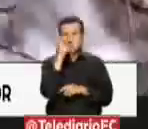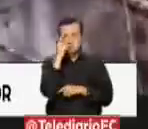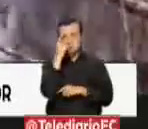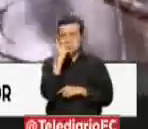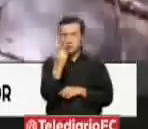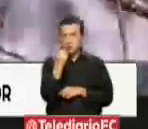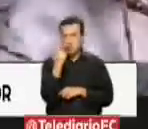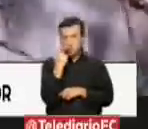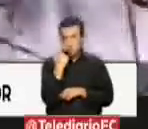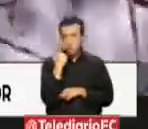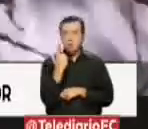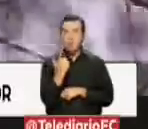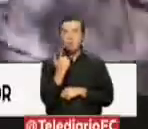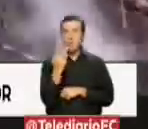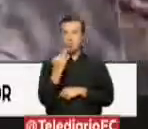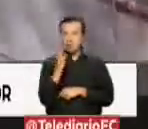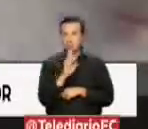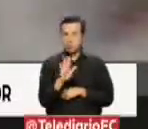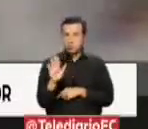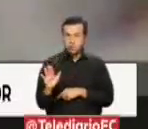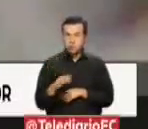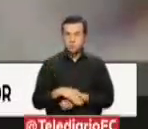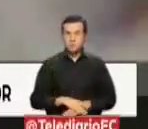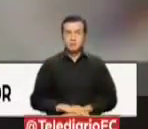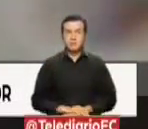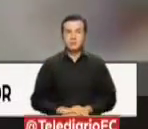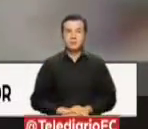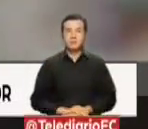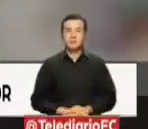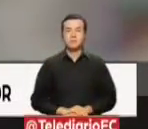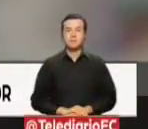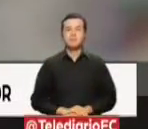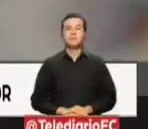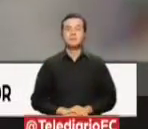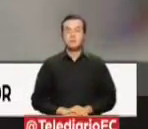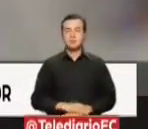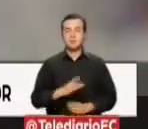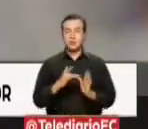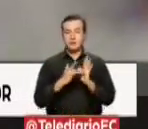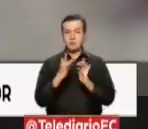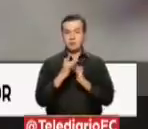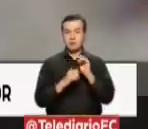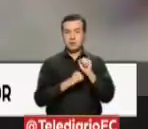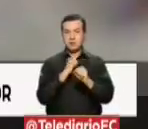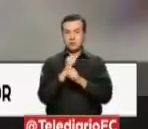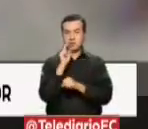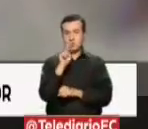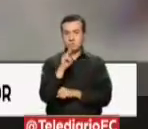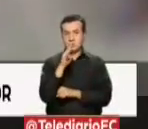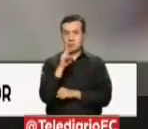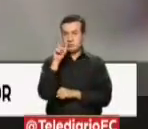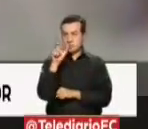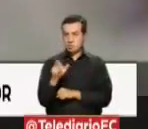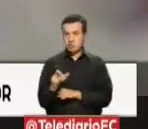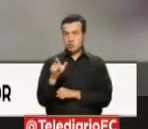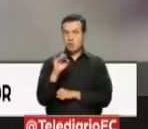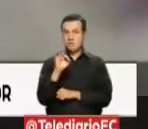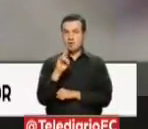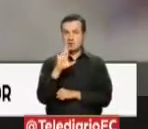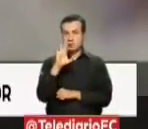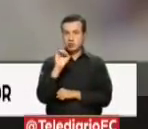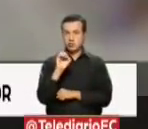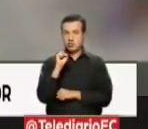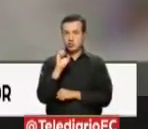debido a sus peculiares características. Fue en abril de 2017 cuando el naturalista Francisco